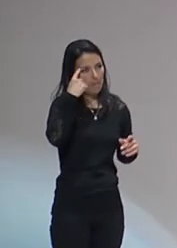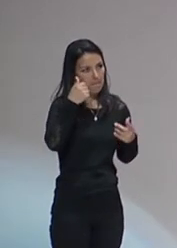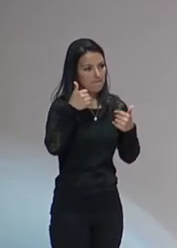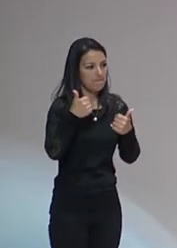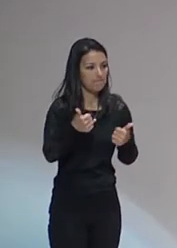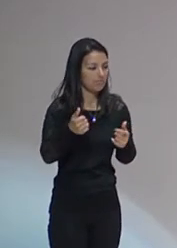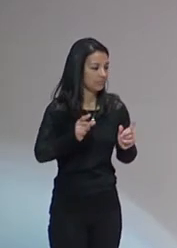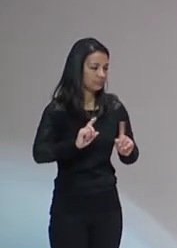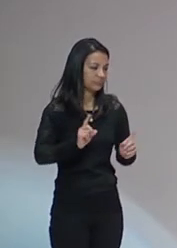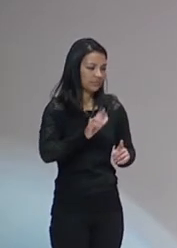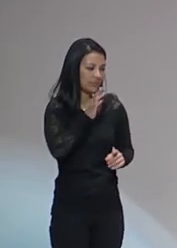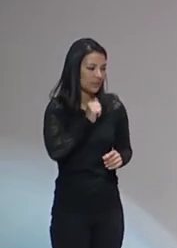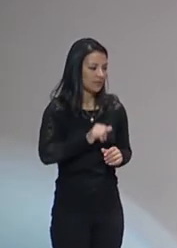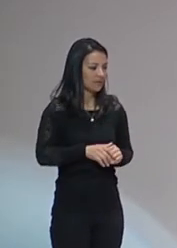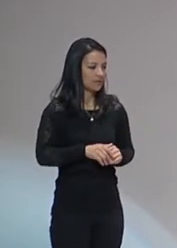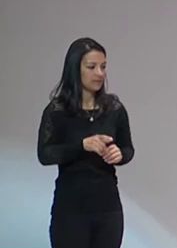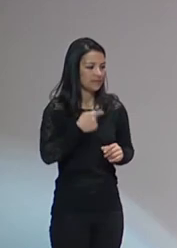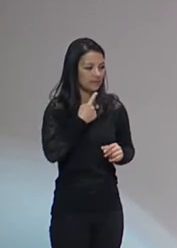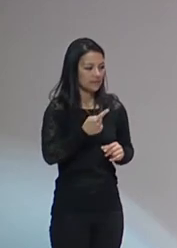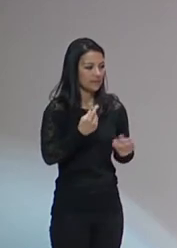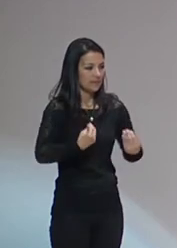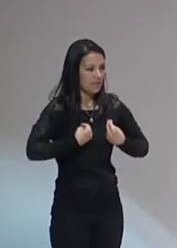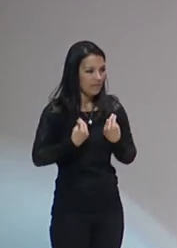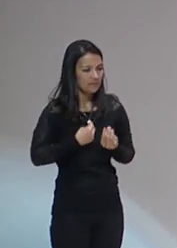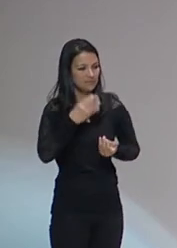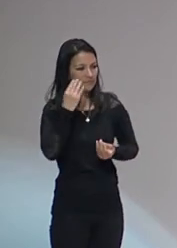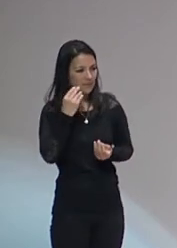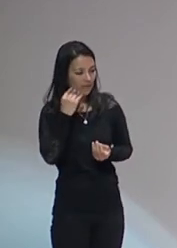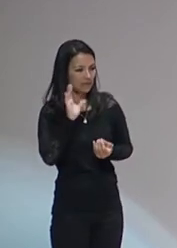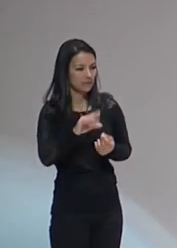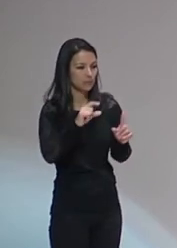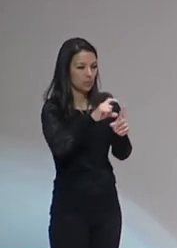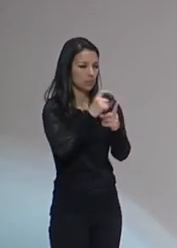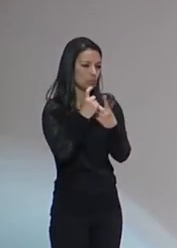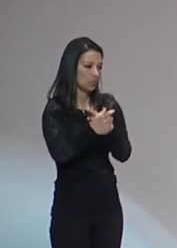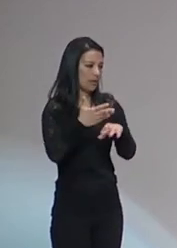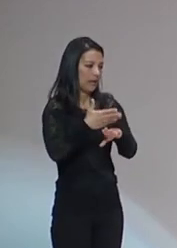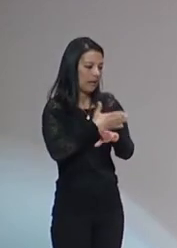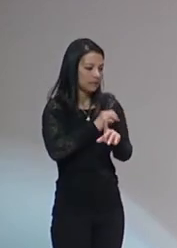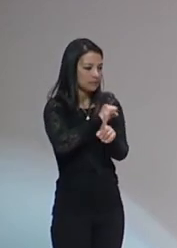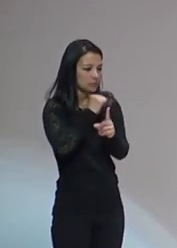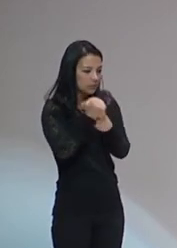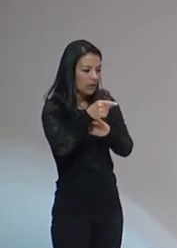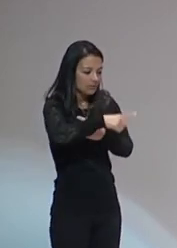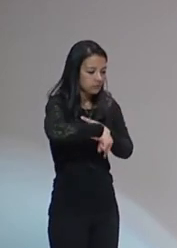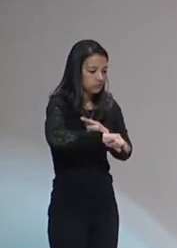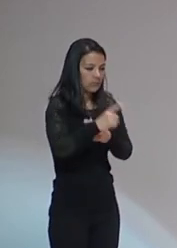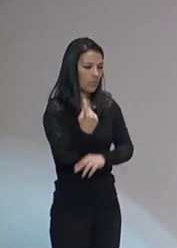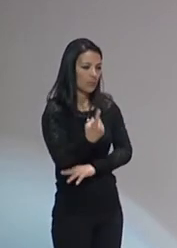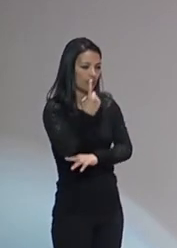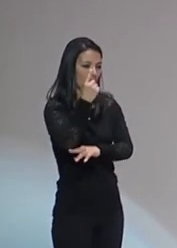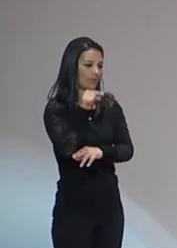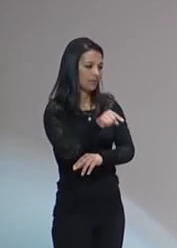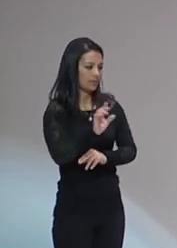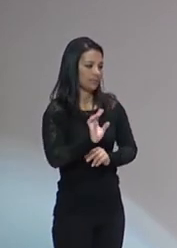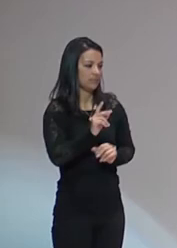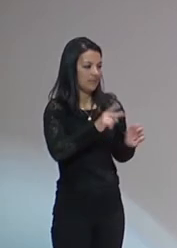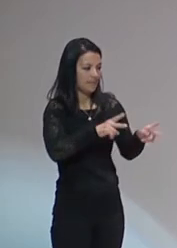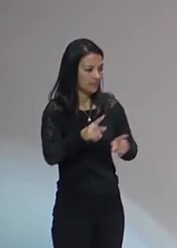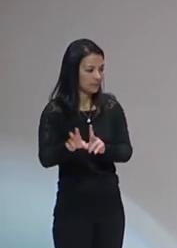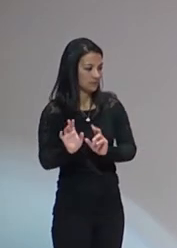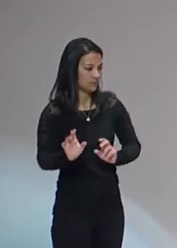las grandes vivencias culturales, sociales, políticas que